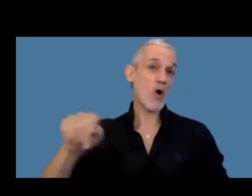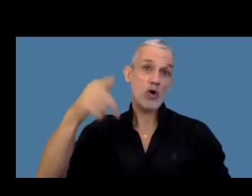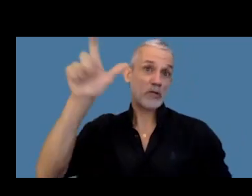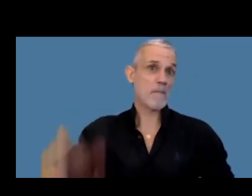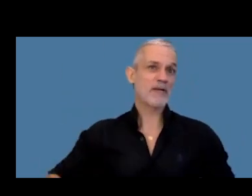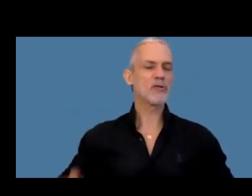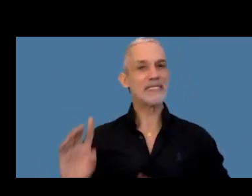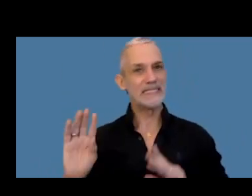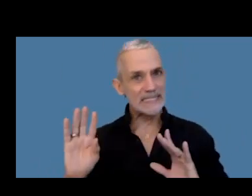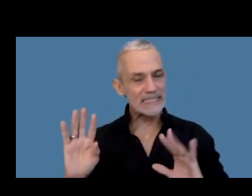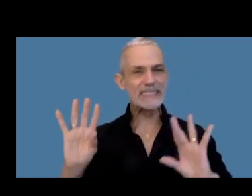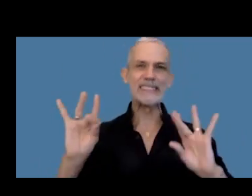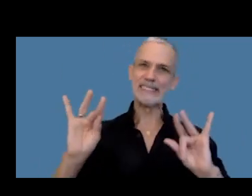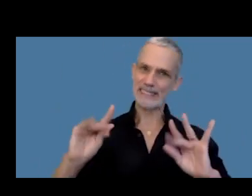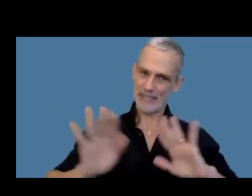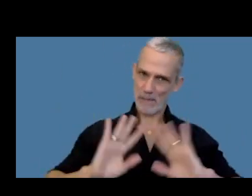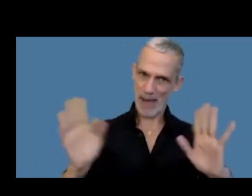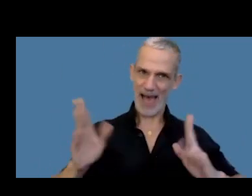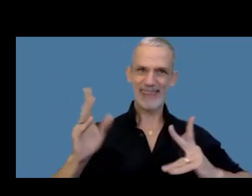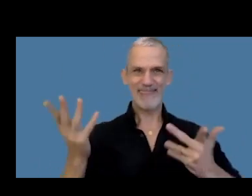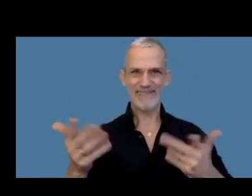polémico de toda esta